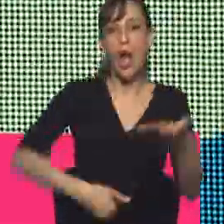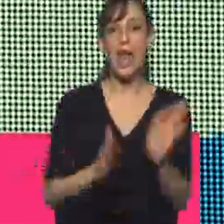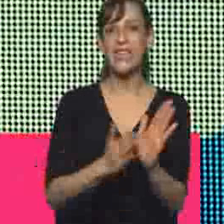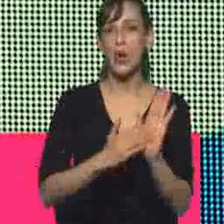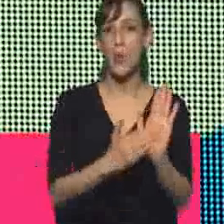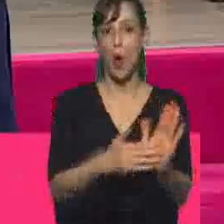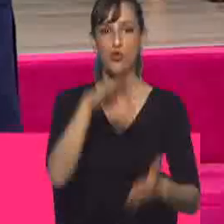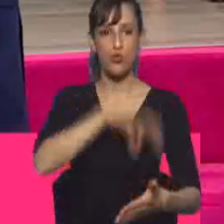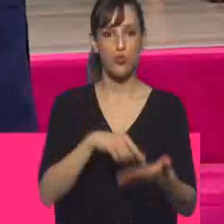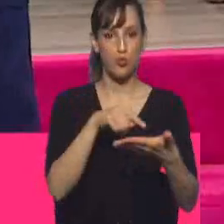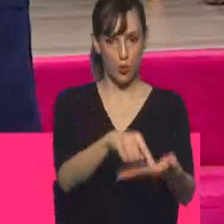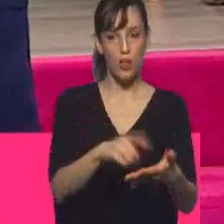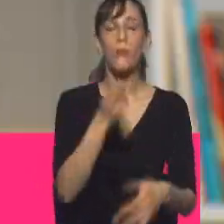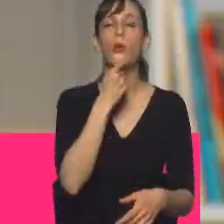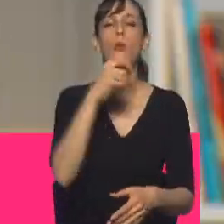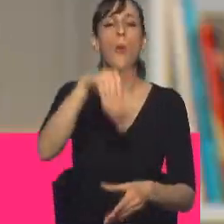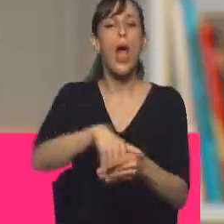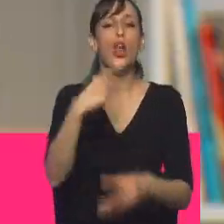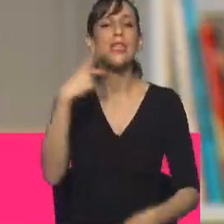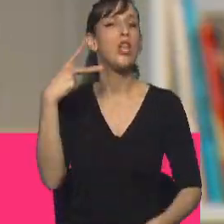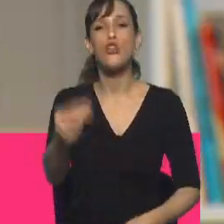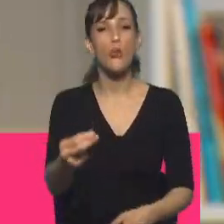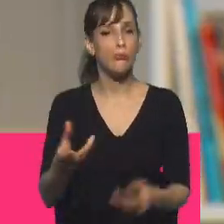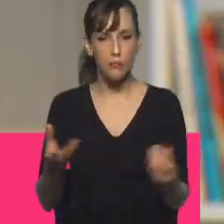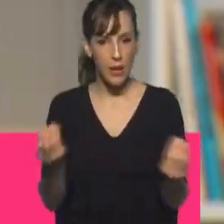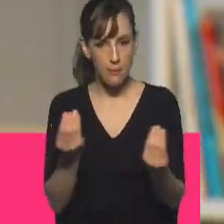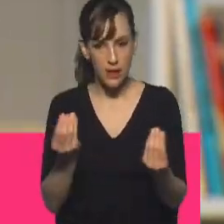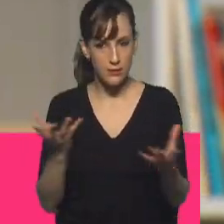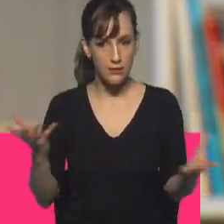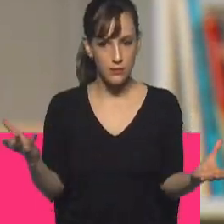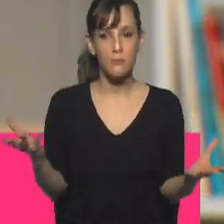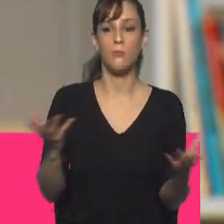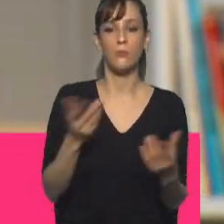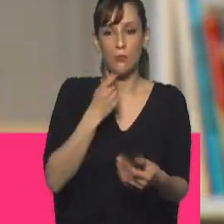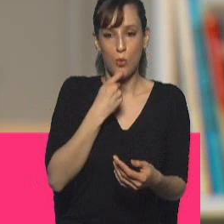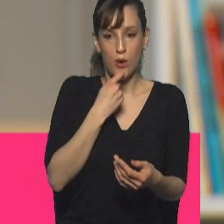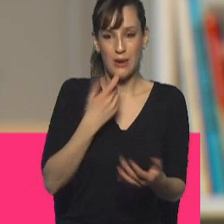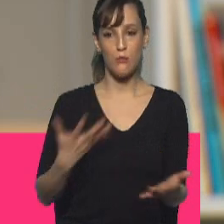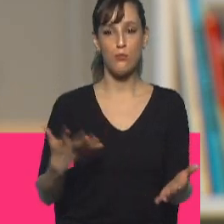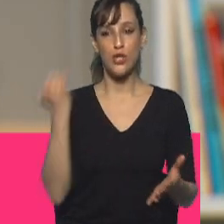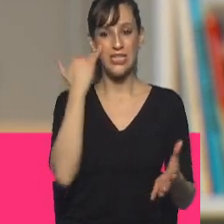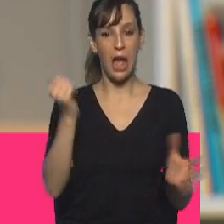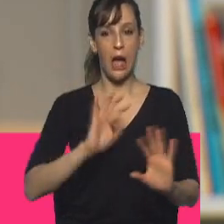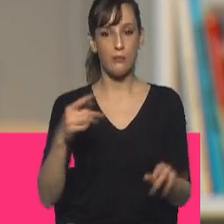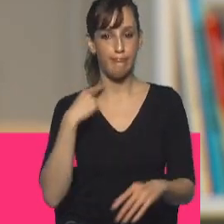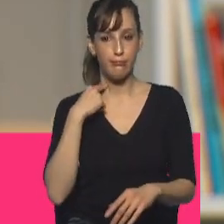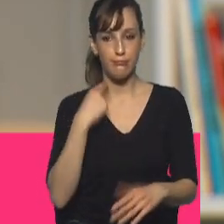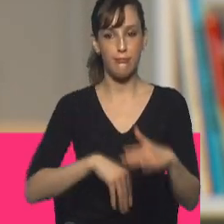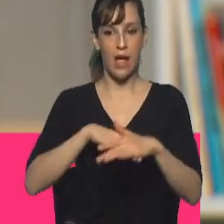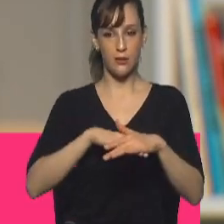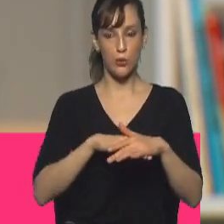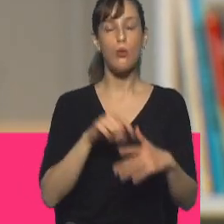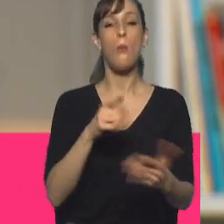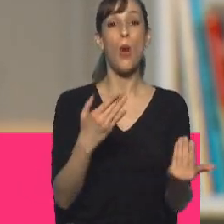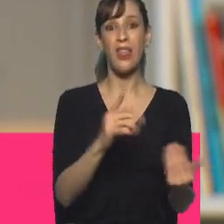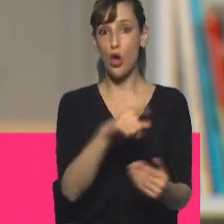¿no? ¿Y si el banco te dice que no? Digamos, el banco te dice, no, mira, ya no tenés el límite. ¿Dónde podés recurrir a otro